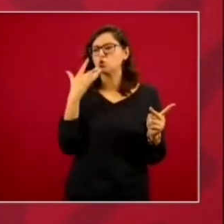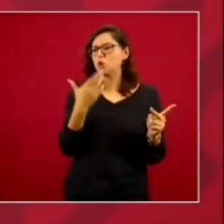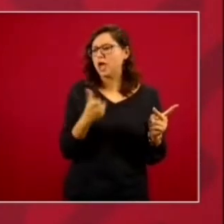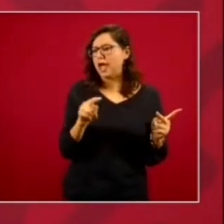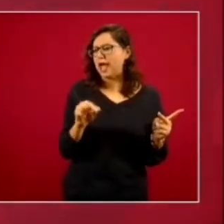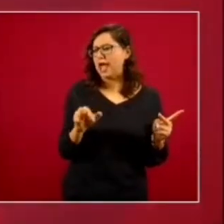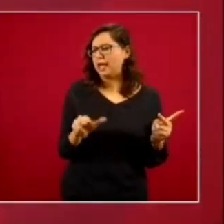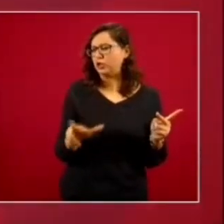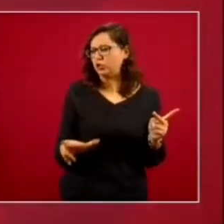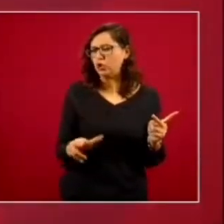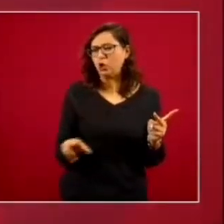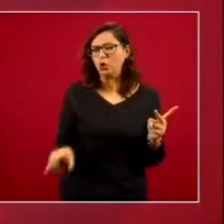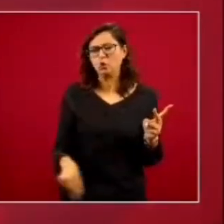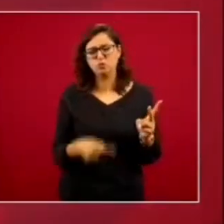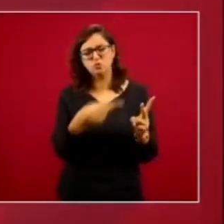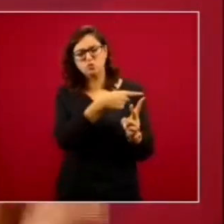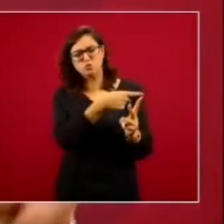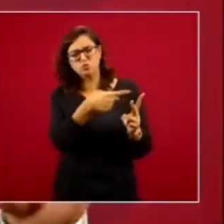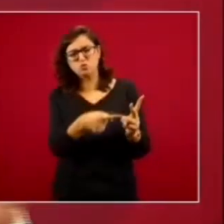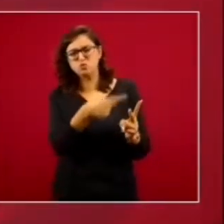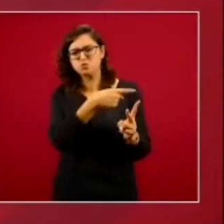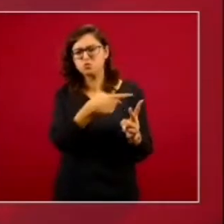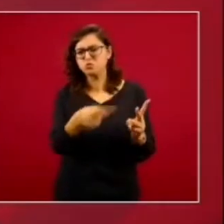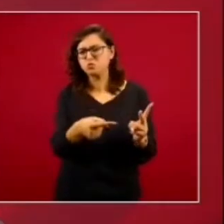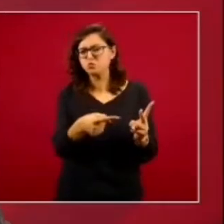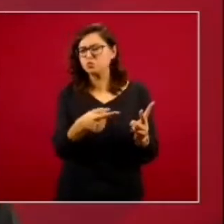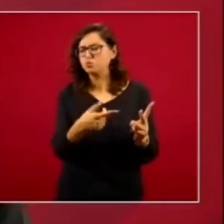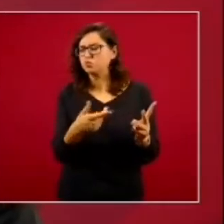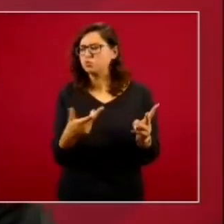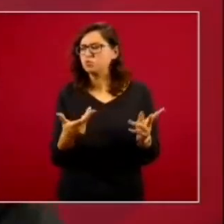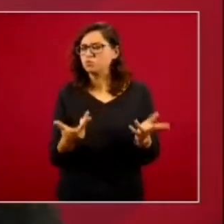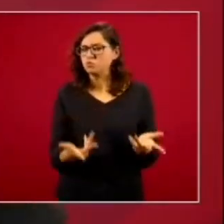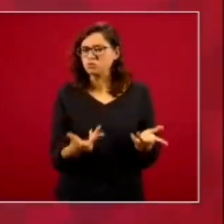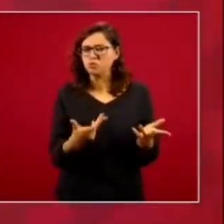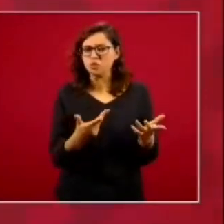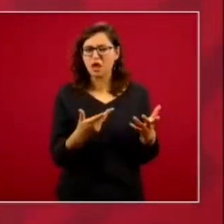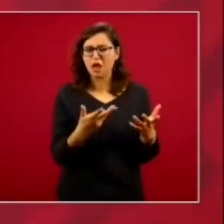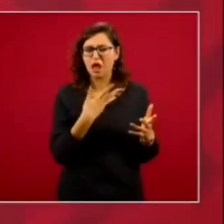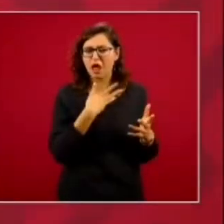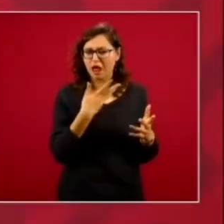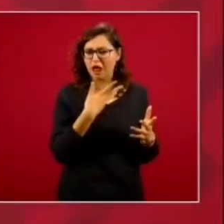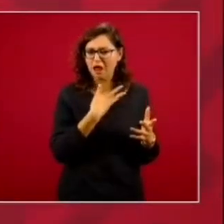Camín y que cada uno de ellos tiene grupos